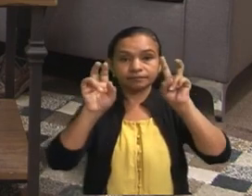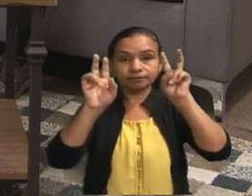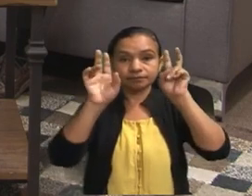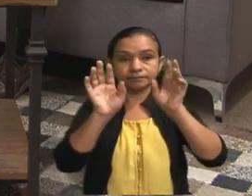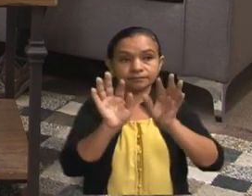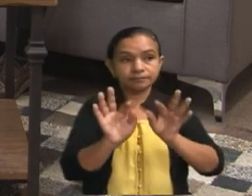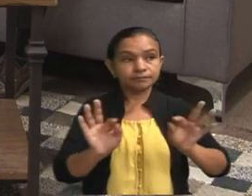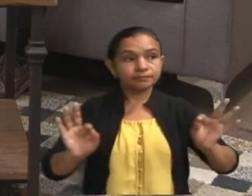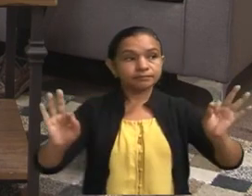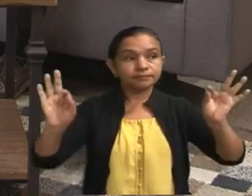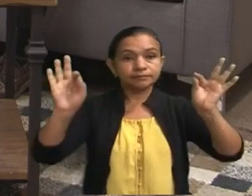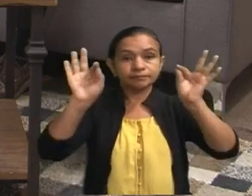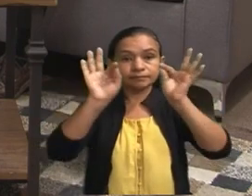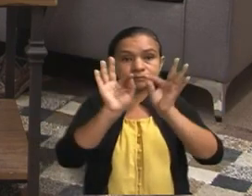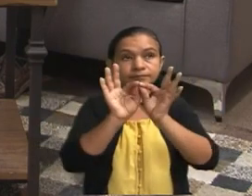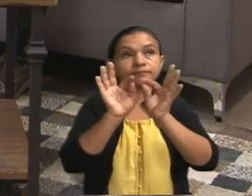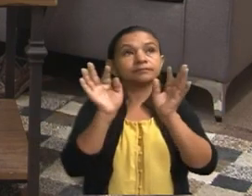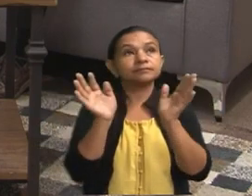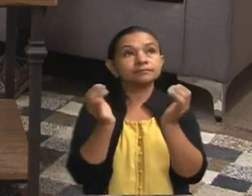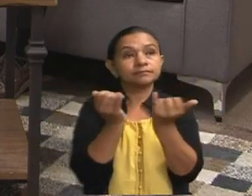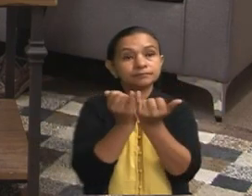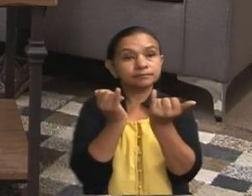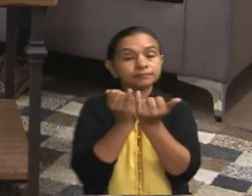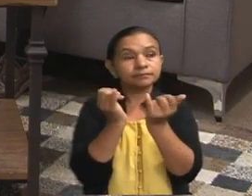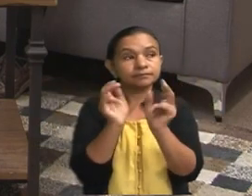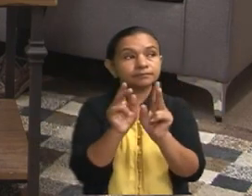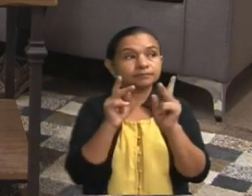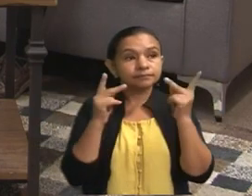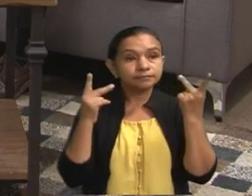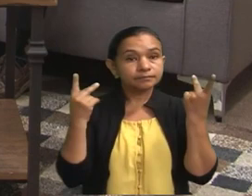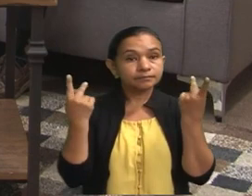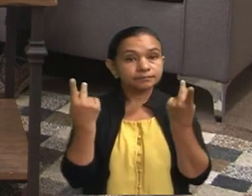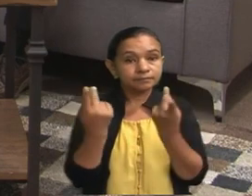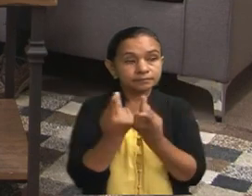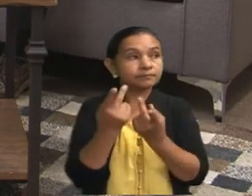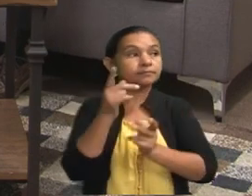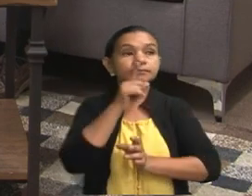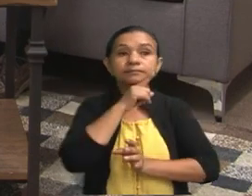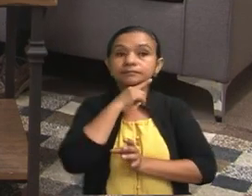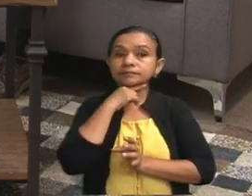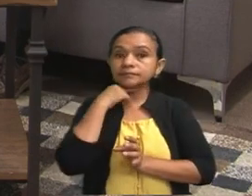importantes para nuestra población. En efecto,